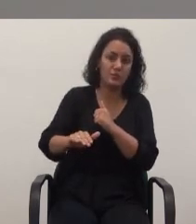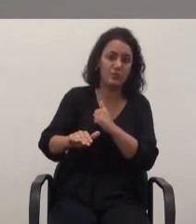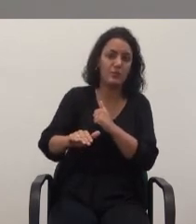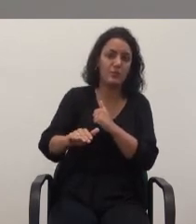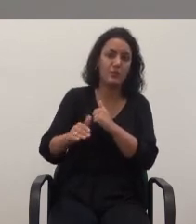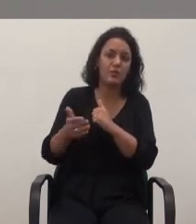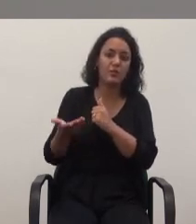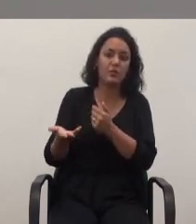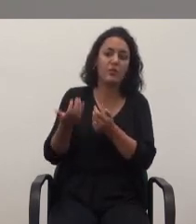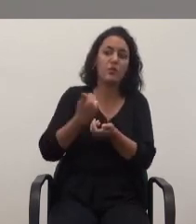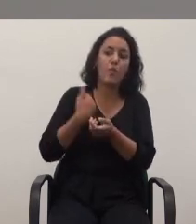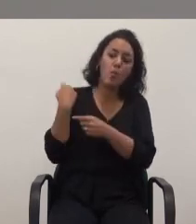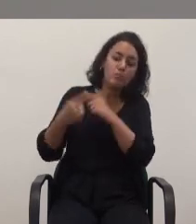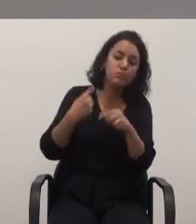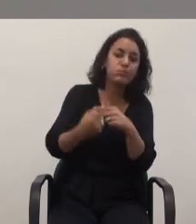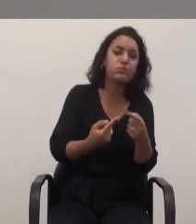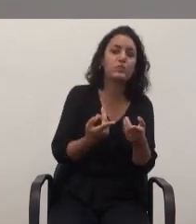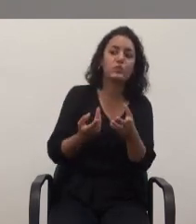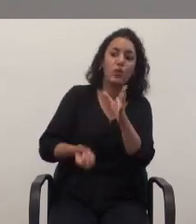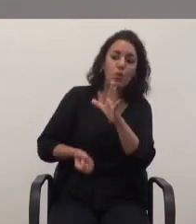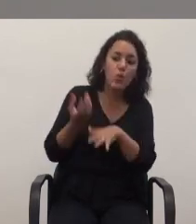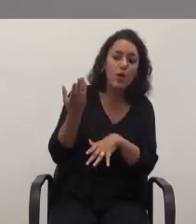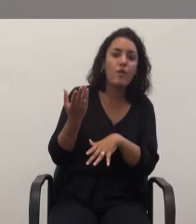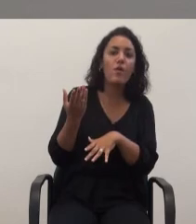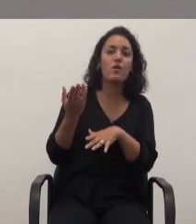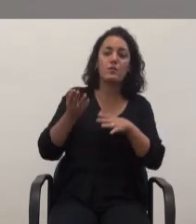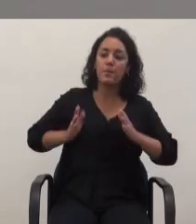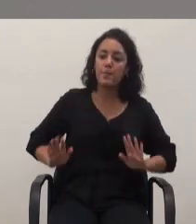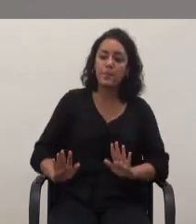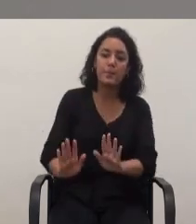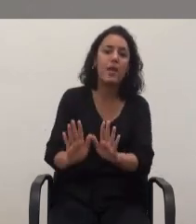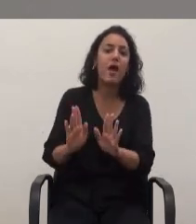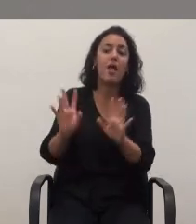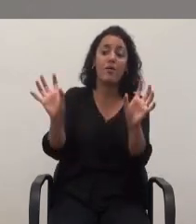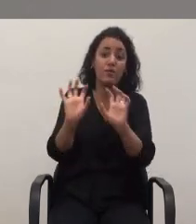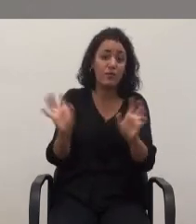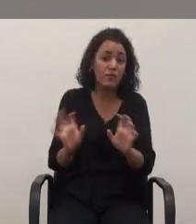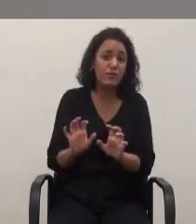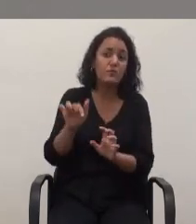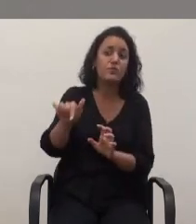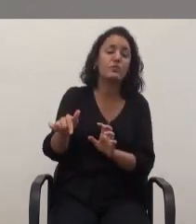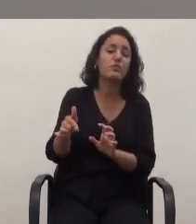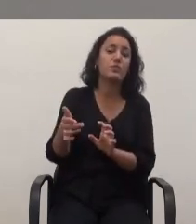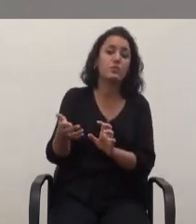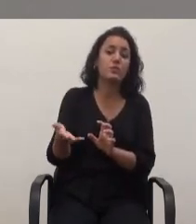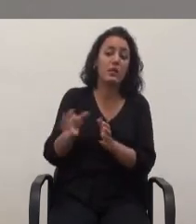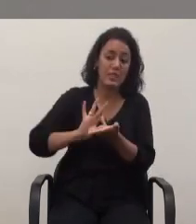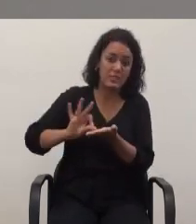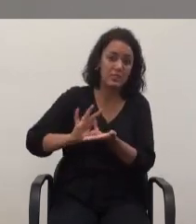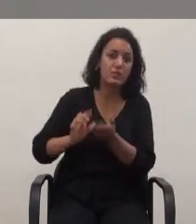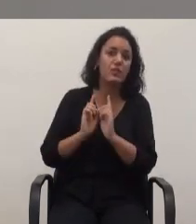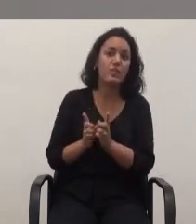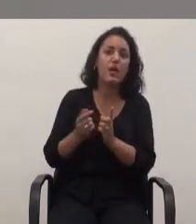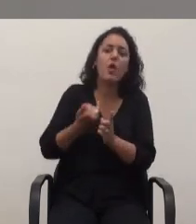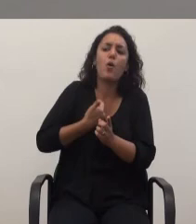procedimientos, incorporar procedimientos nuevos, formación de funcionarios técnicos, administrativos y de servicios, etc. De